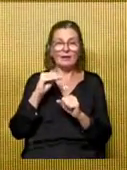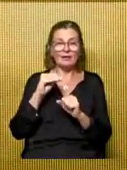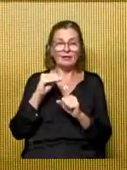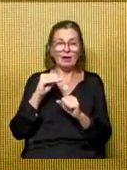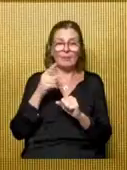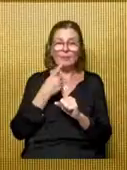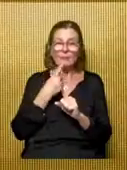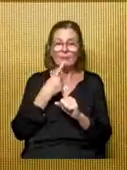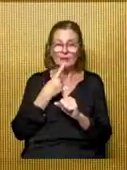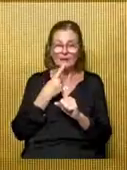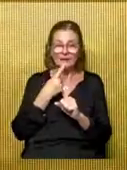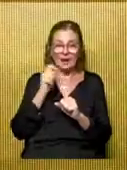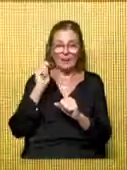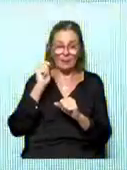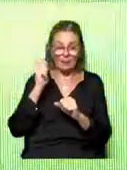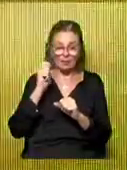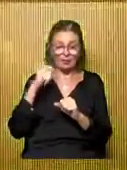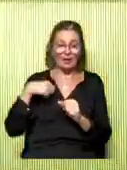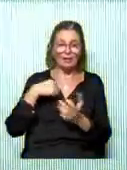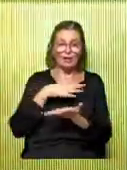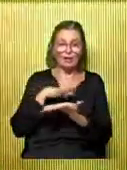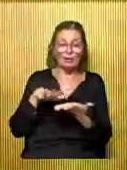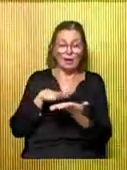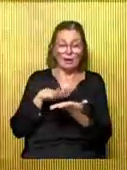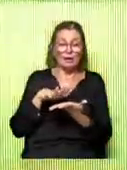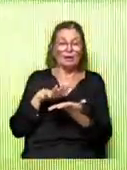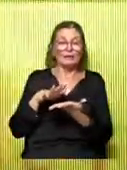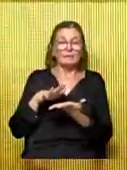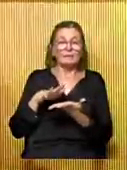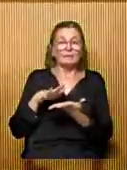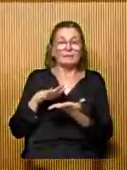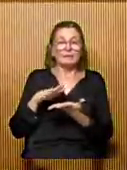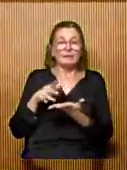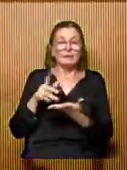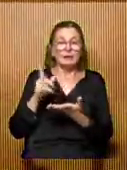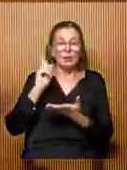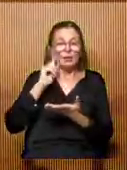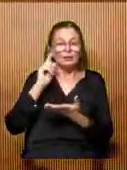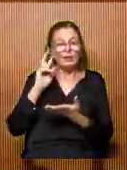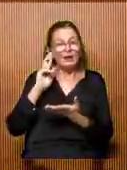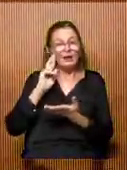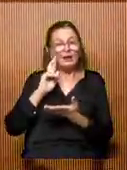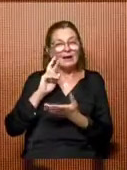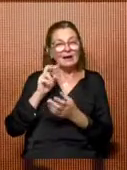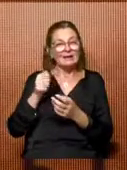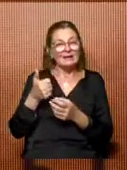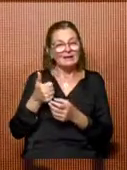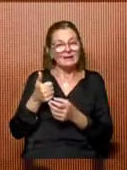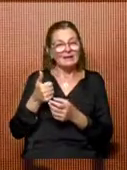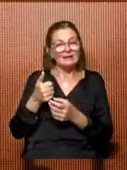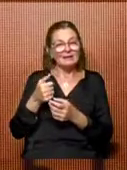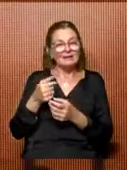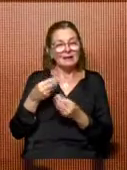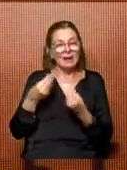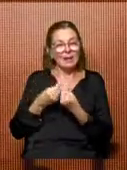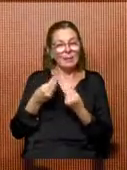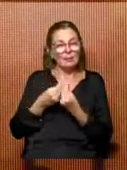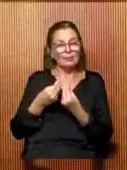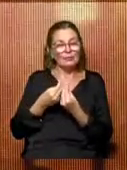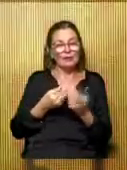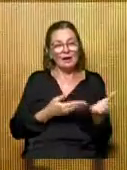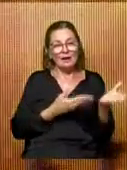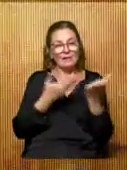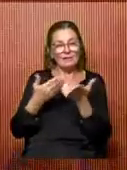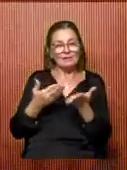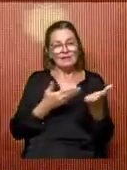son políticas públicas, sociales específicamente, escuchaba recién a muchas de las invitadas o de